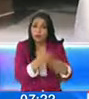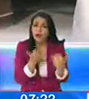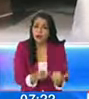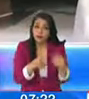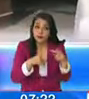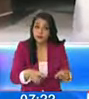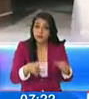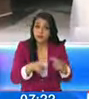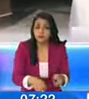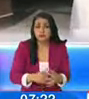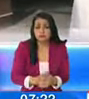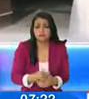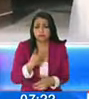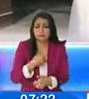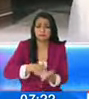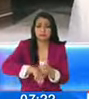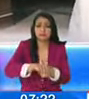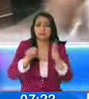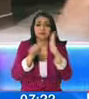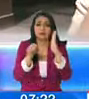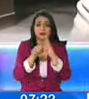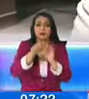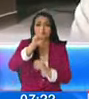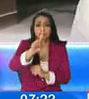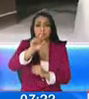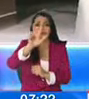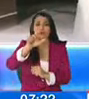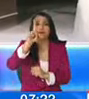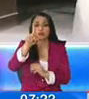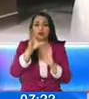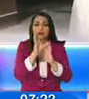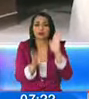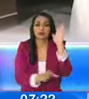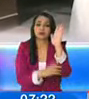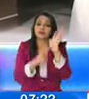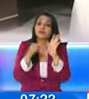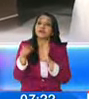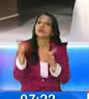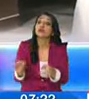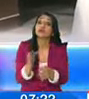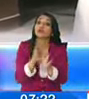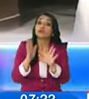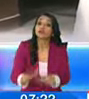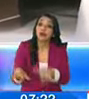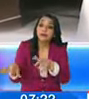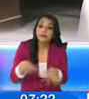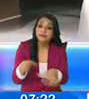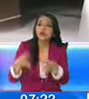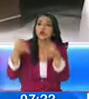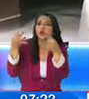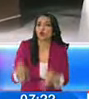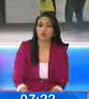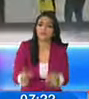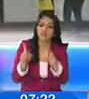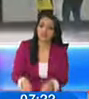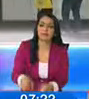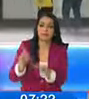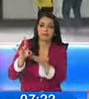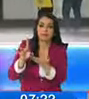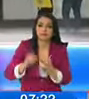mismo, aplicaremos el artículo 131 de la Constitución por incumplimiento de sus funciones y tendrá que ser destituido de su cargo.